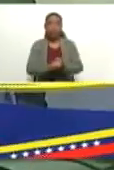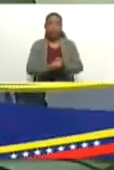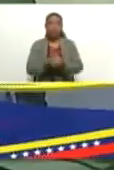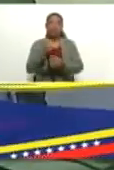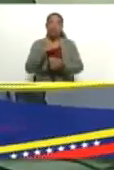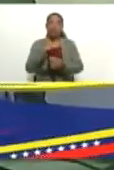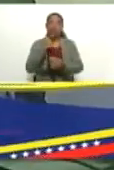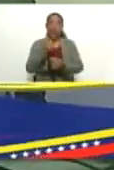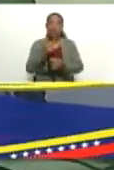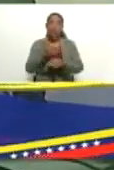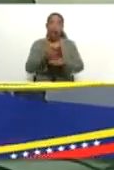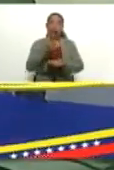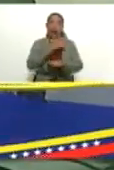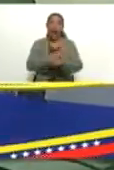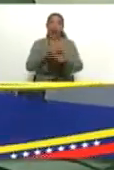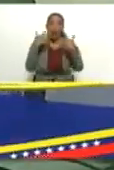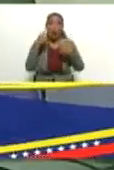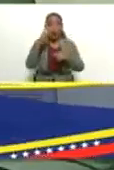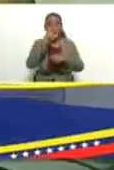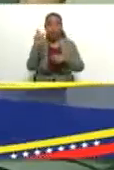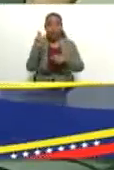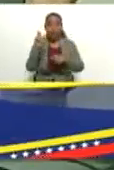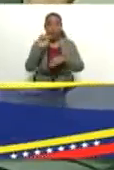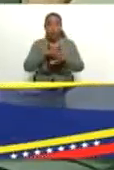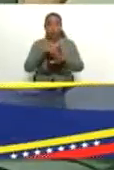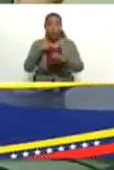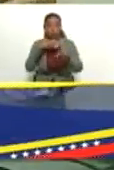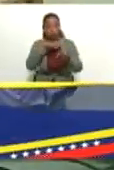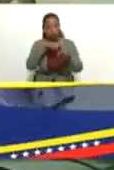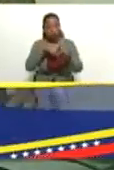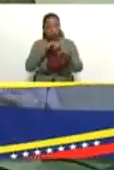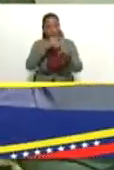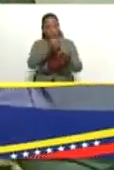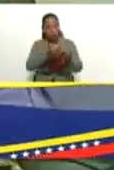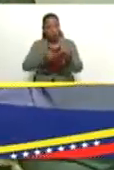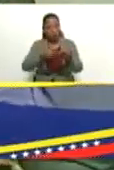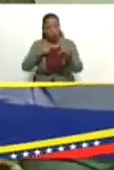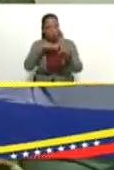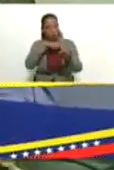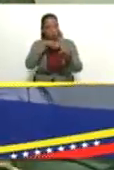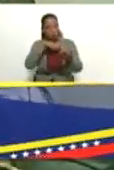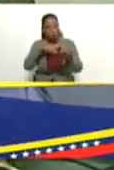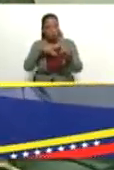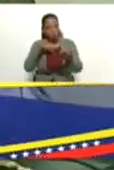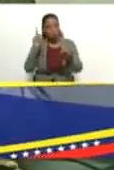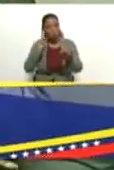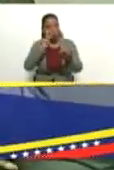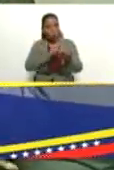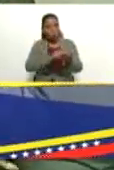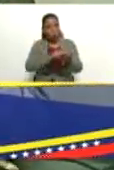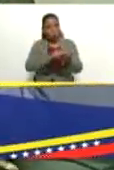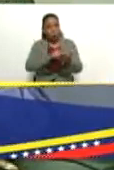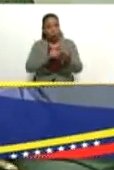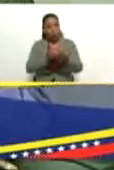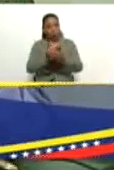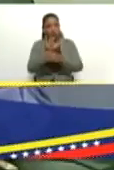antes de estos calorones, hace más de una semana, porque estuve leyendo un informe de que estaba llegando la primavera a